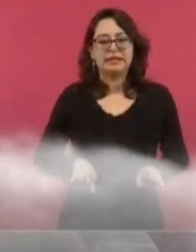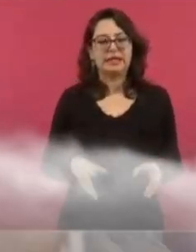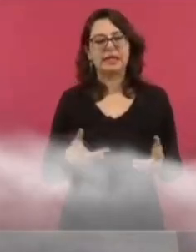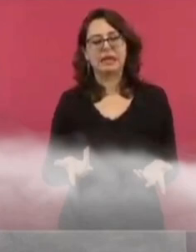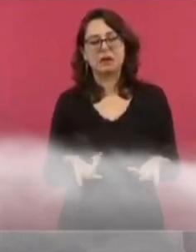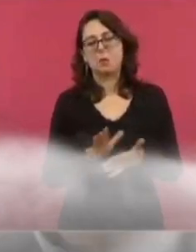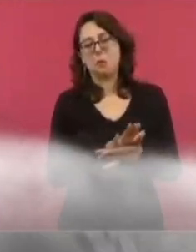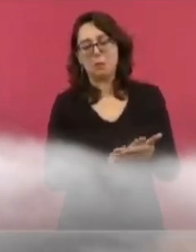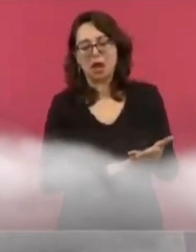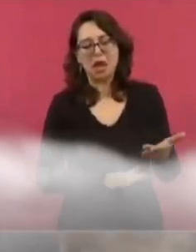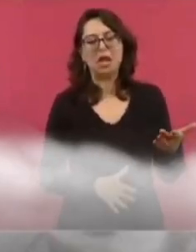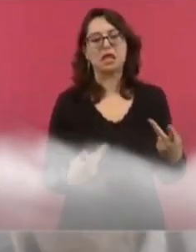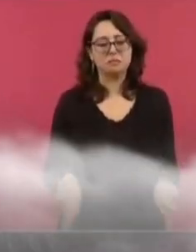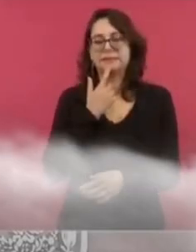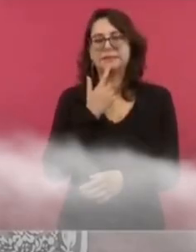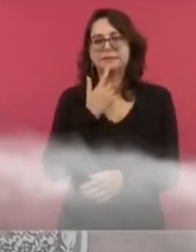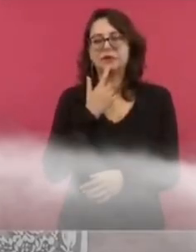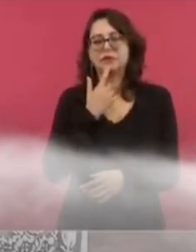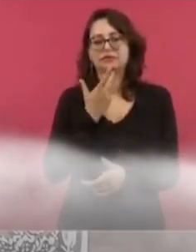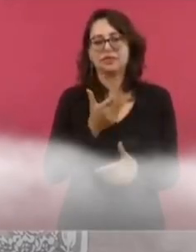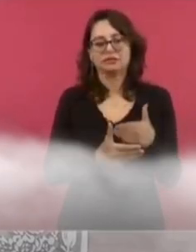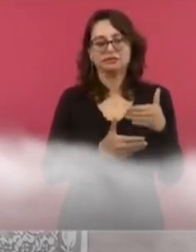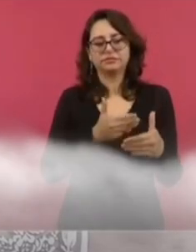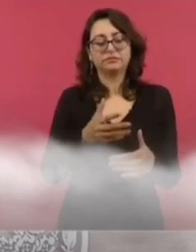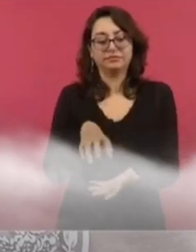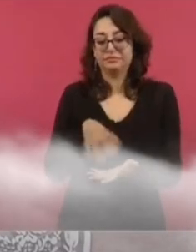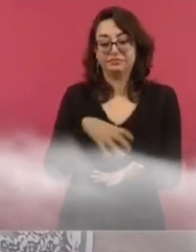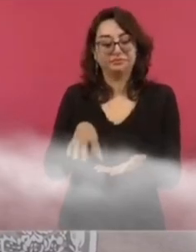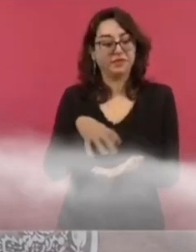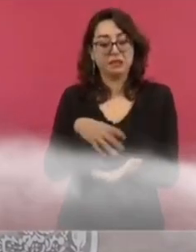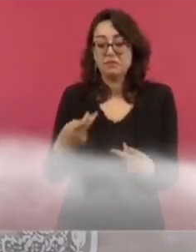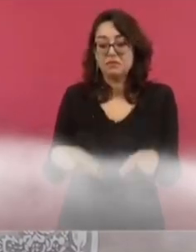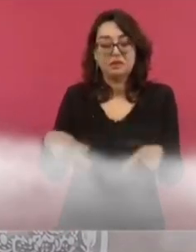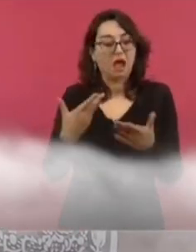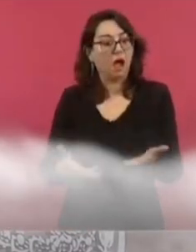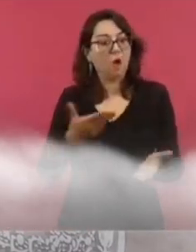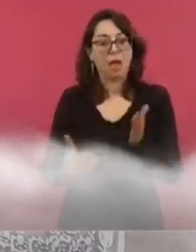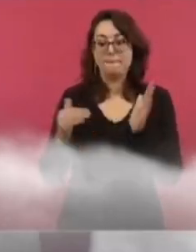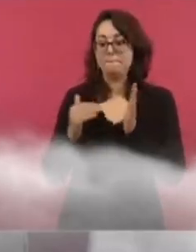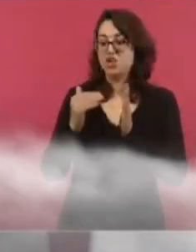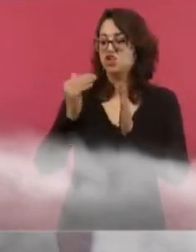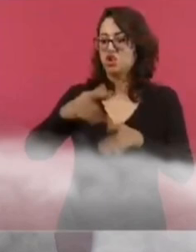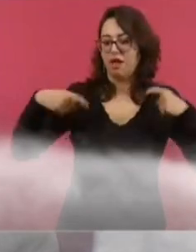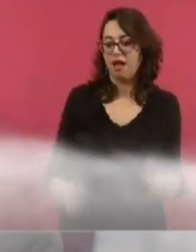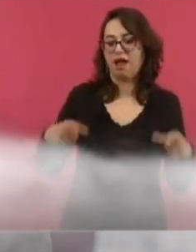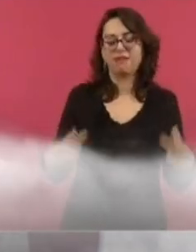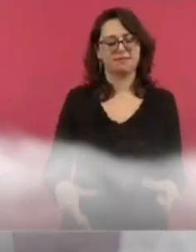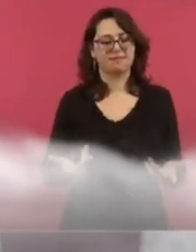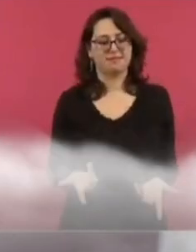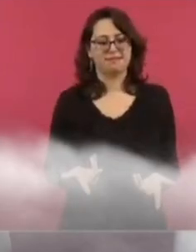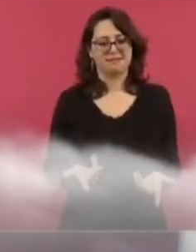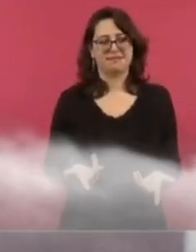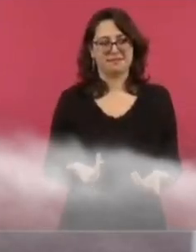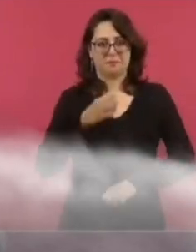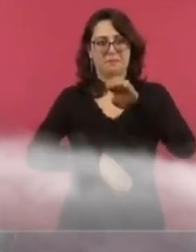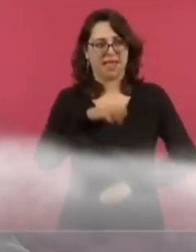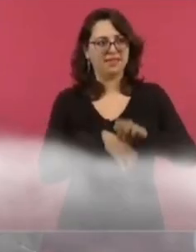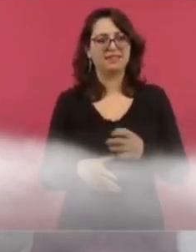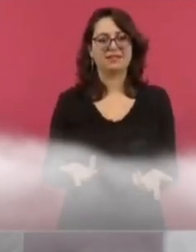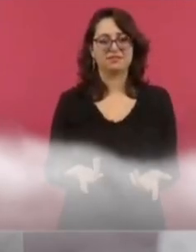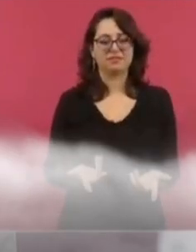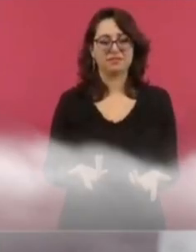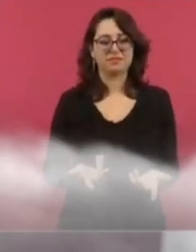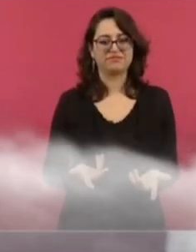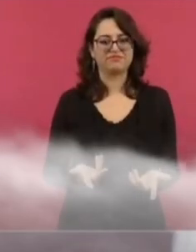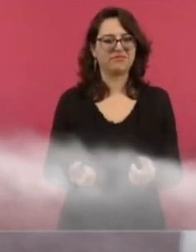viniera de abajo, que vendiendo gelatinas, llegó a ser empresaria, y además